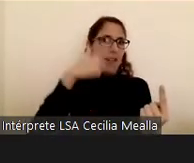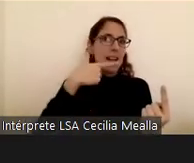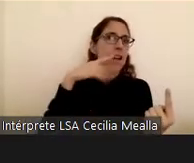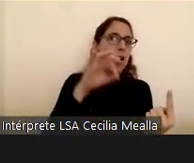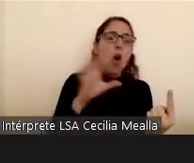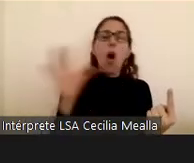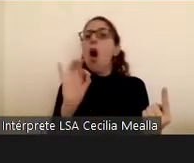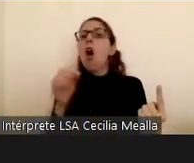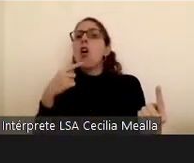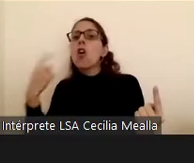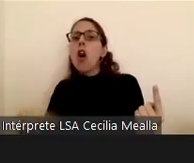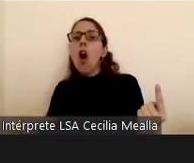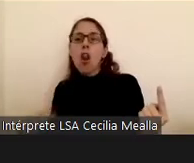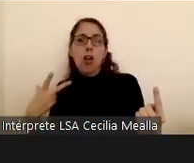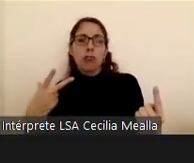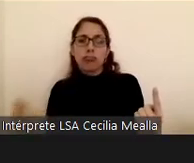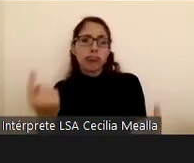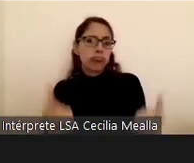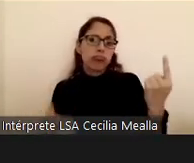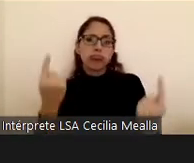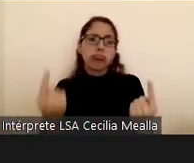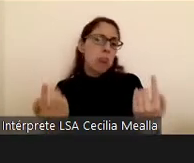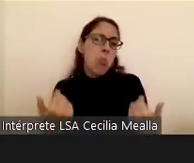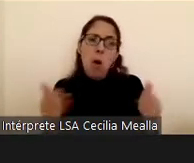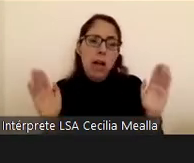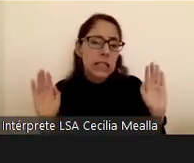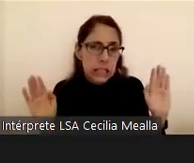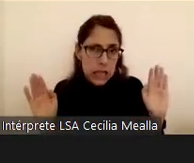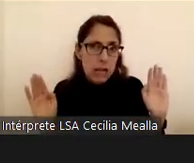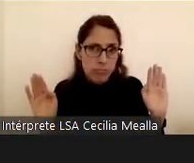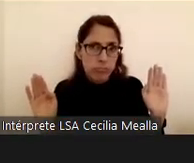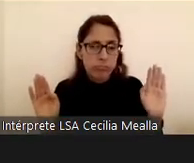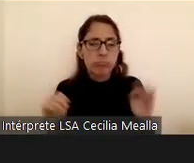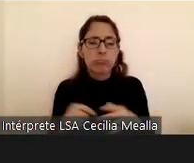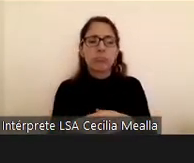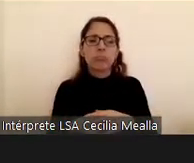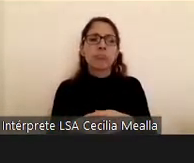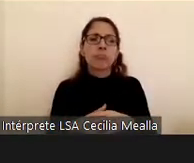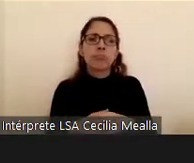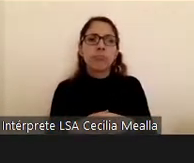coloración, ¿sí? Pues se puede hacer esos dos tipos de observaciones.